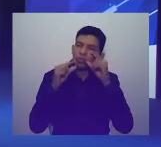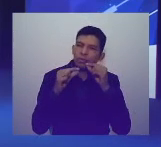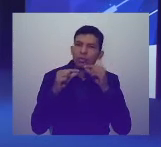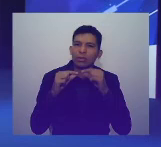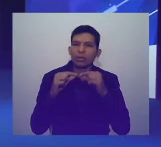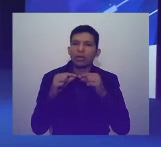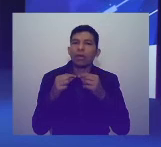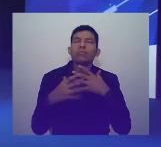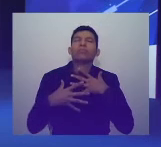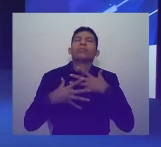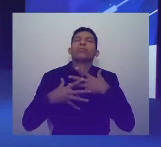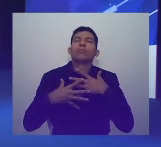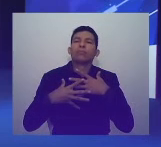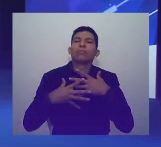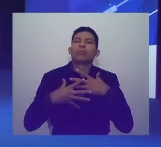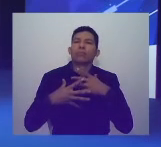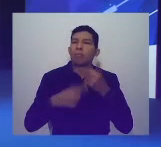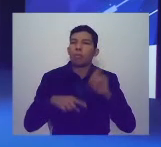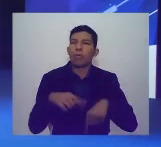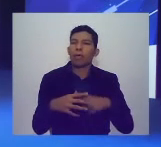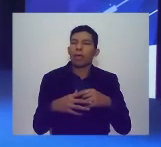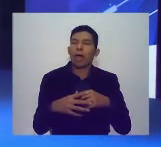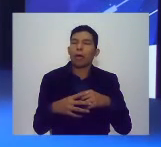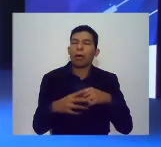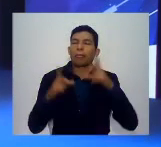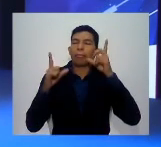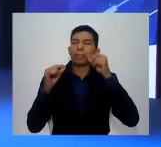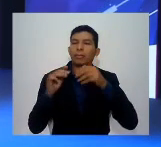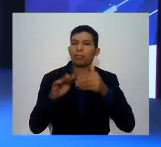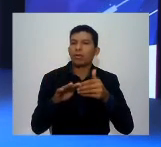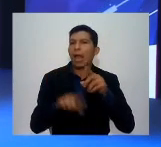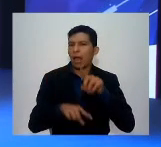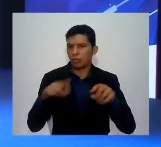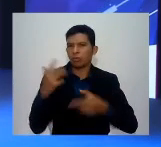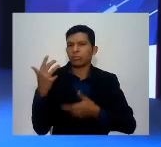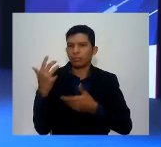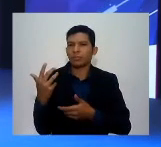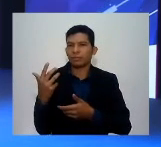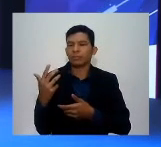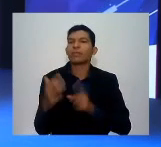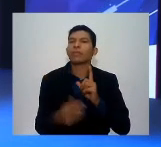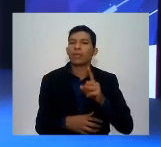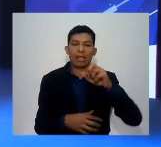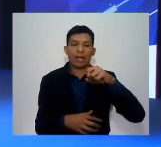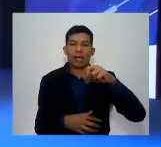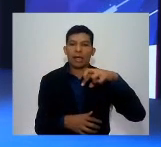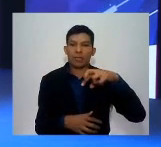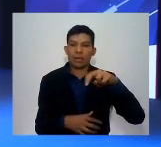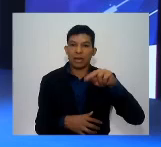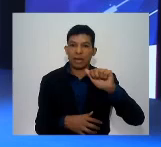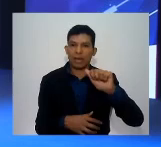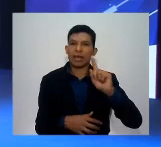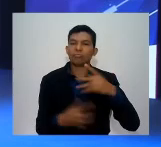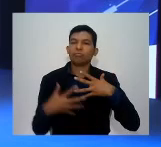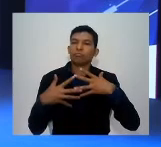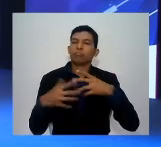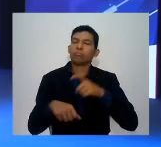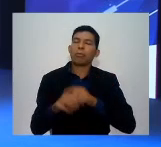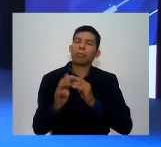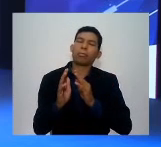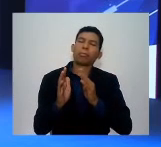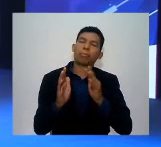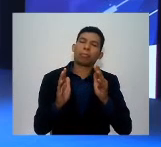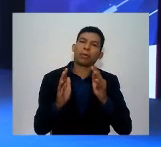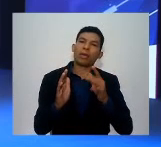Europa, en Estados Unidos, en muchas partes sí pusieron cámaras infrarrojas que detectaban si las personas tenían fiebre, así como en la imagen que tenemos allí, y eso les